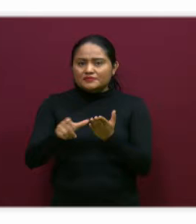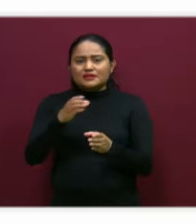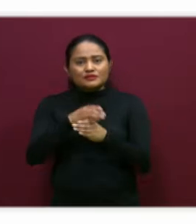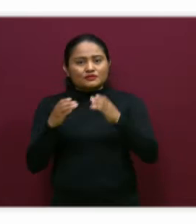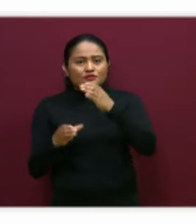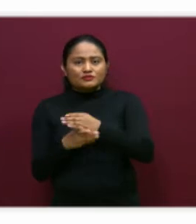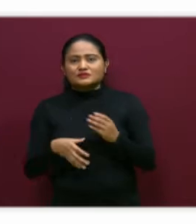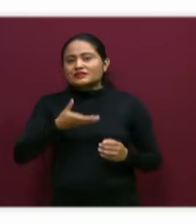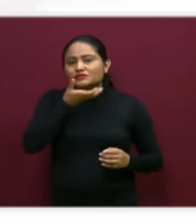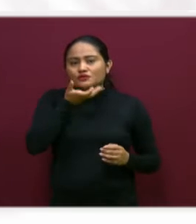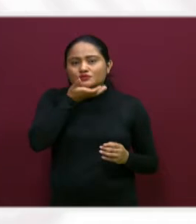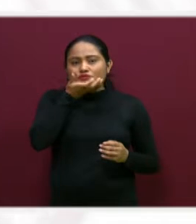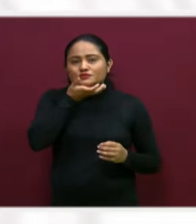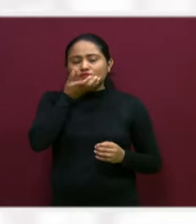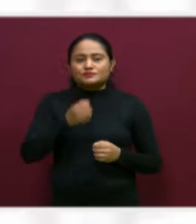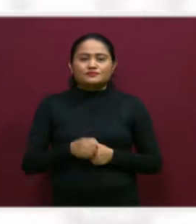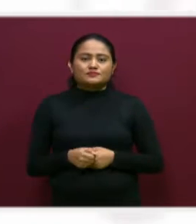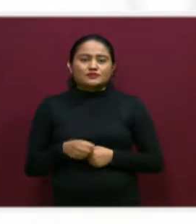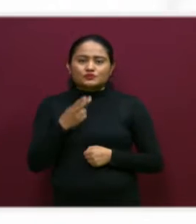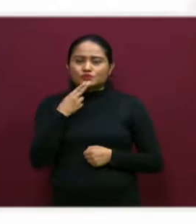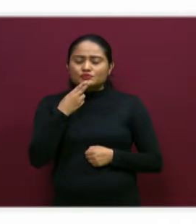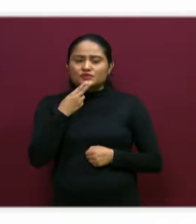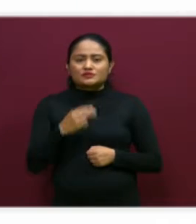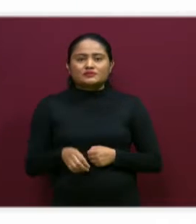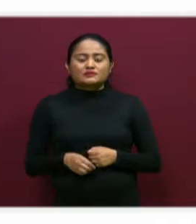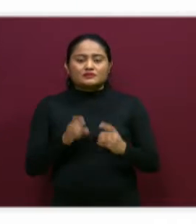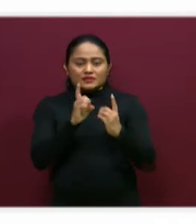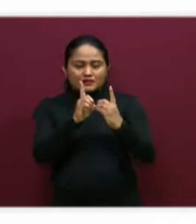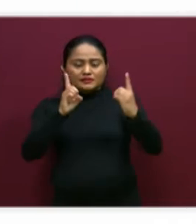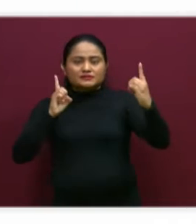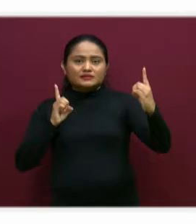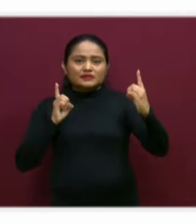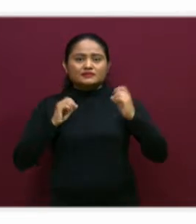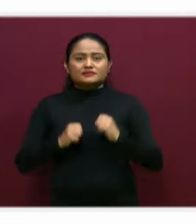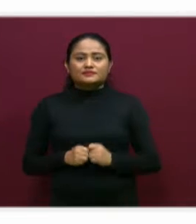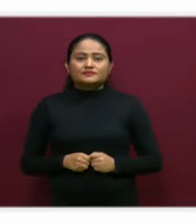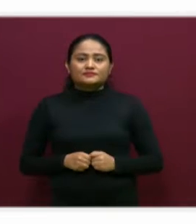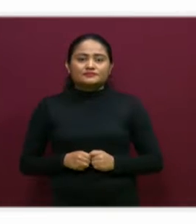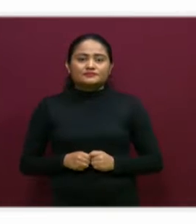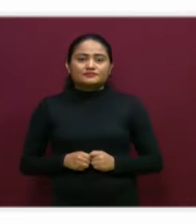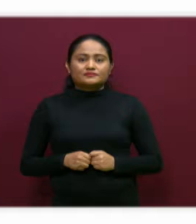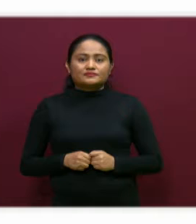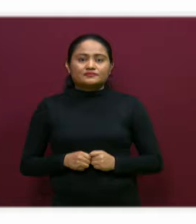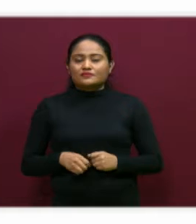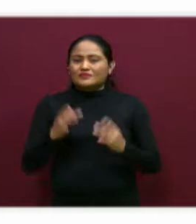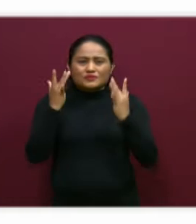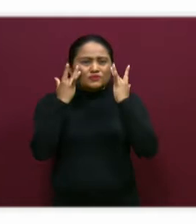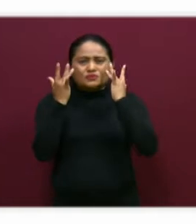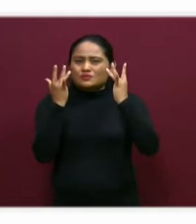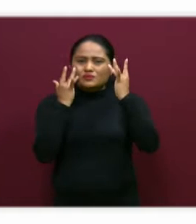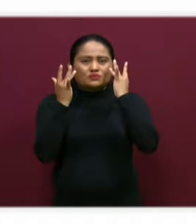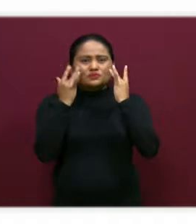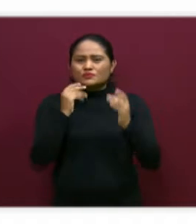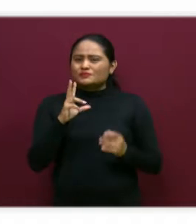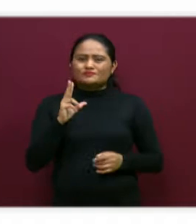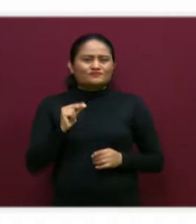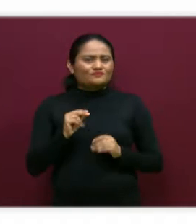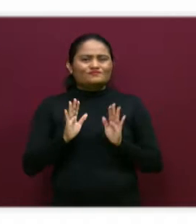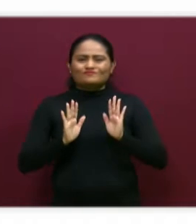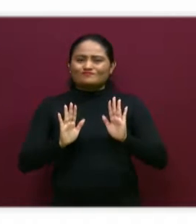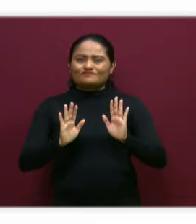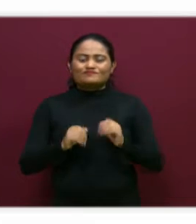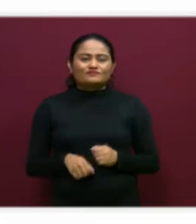común vamos a mantener la sana distancia de 1.5 a 2 metros vamos a evitar tocarnos la cara y también